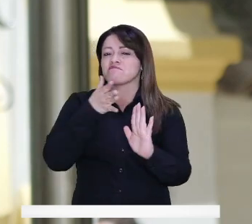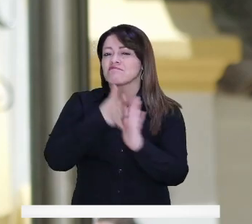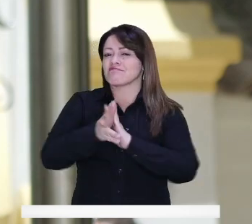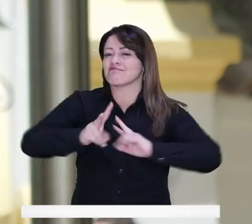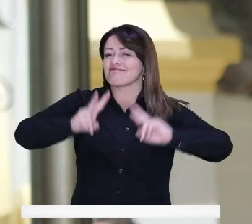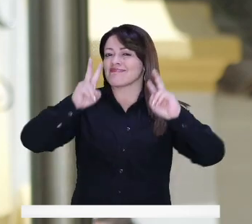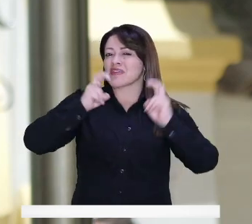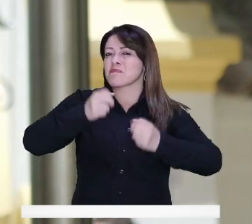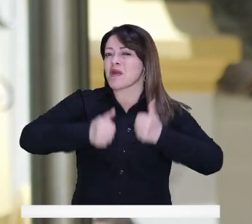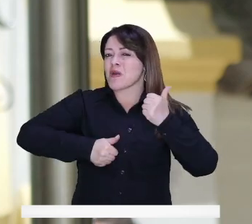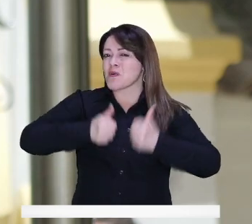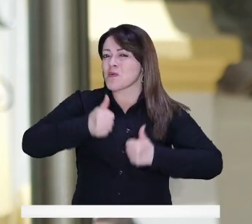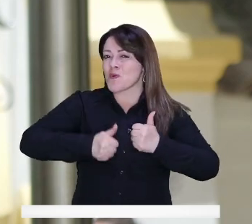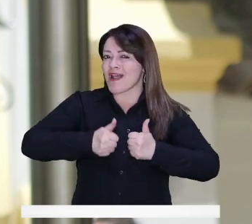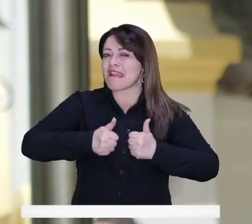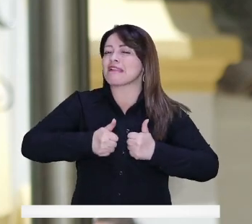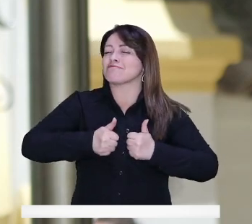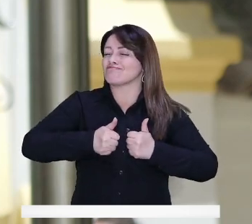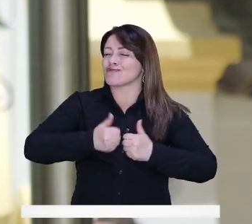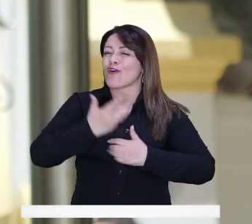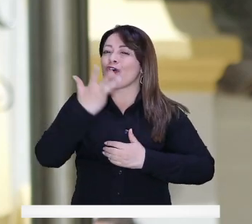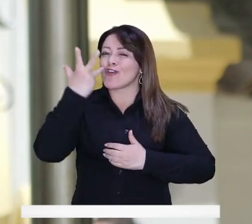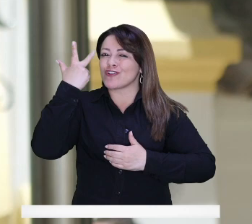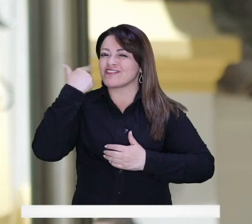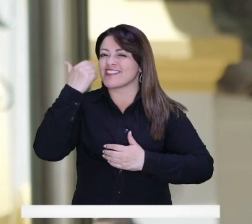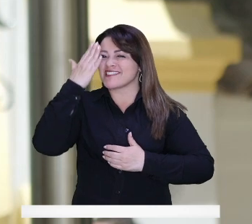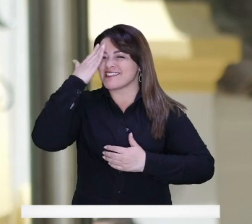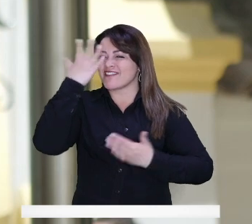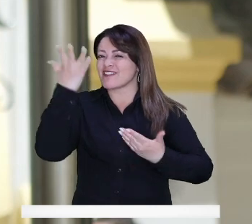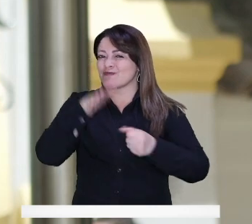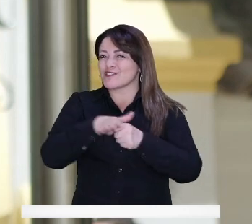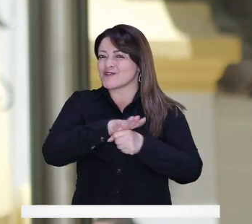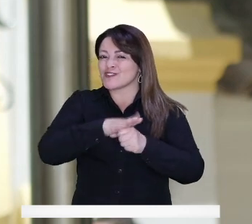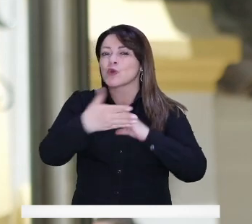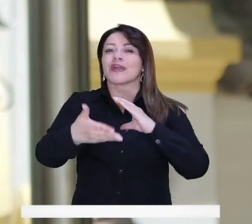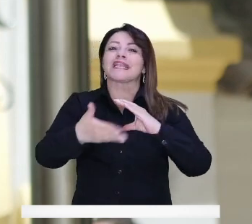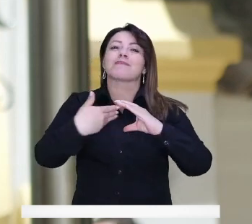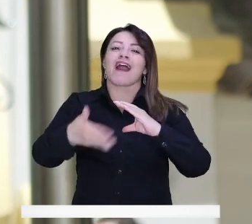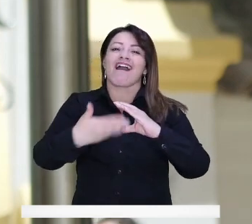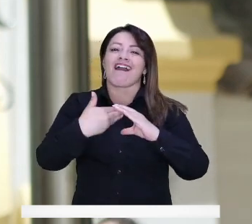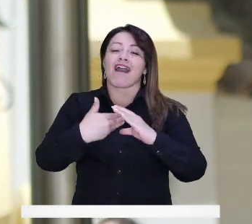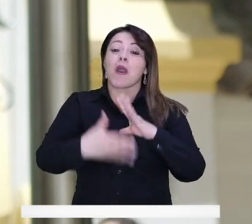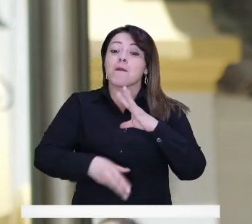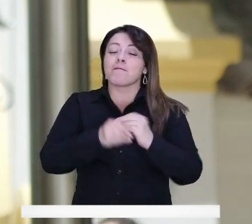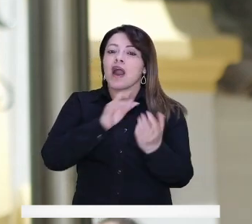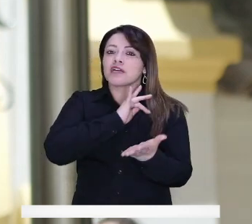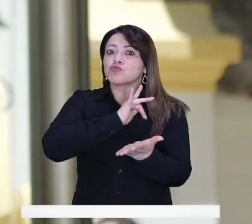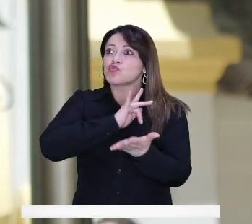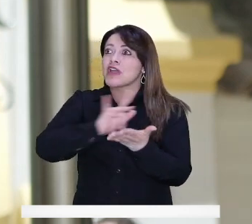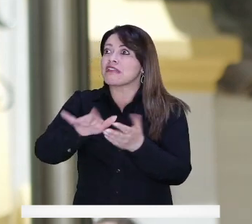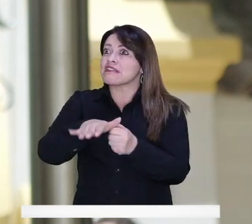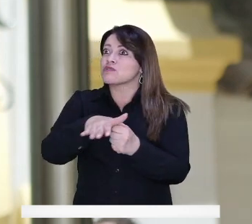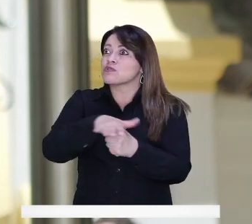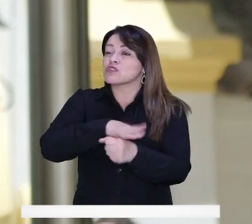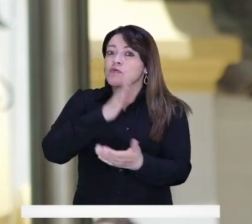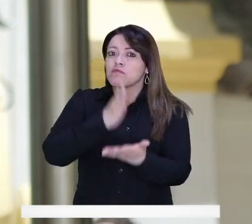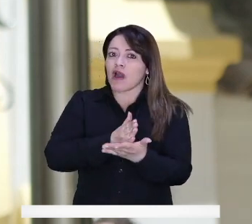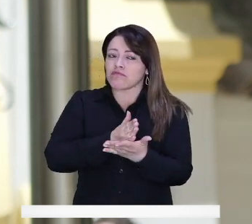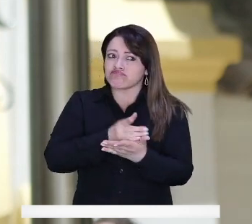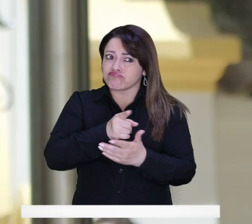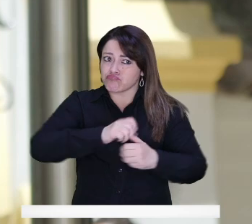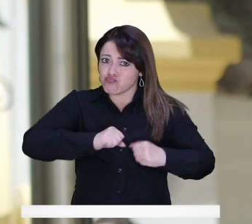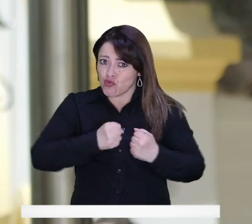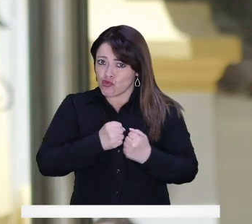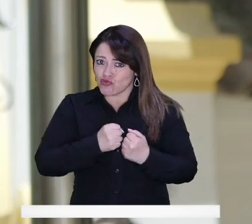programa estaremos hablando de un tema al que nos enfrentamos a diario: el cambio climático y las emergencias ambientales. ¿Está